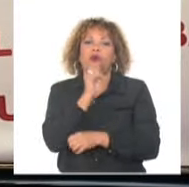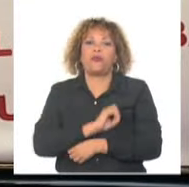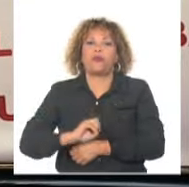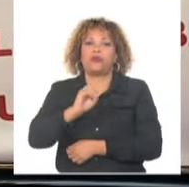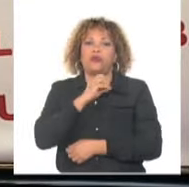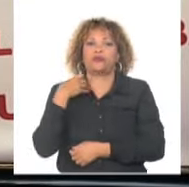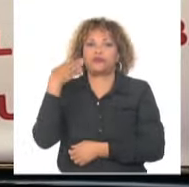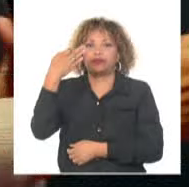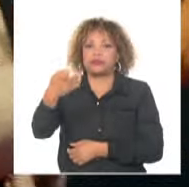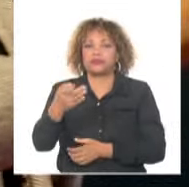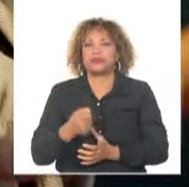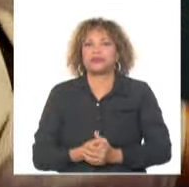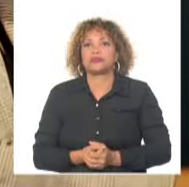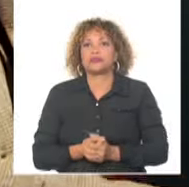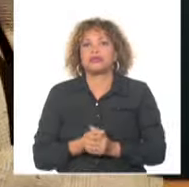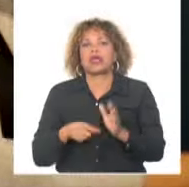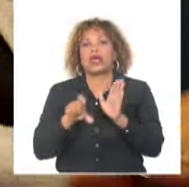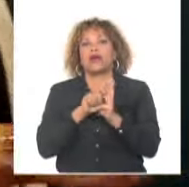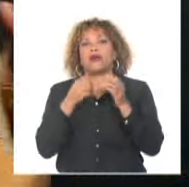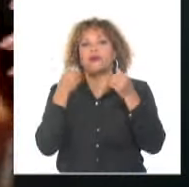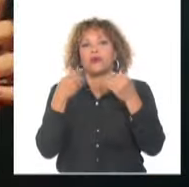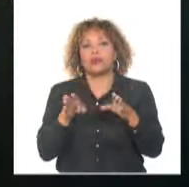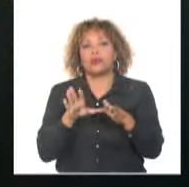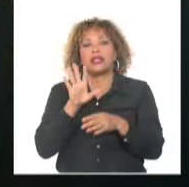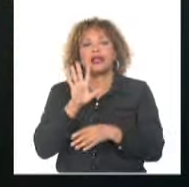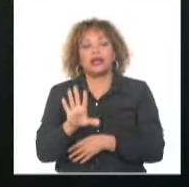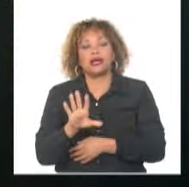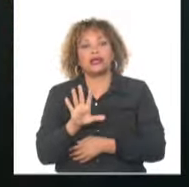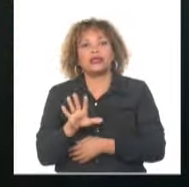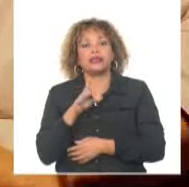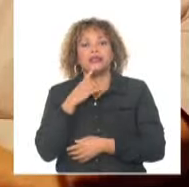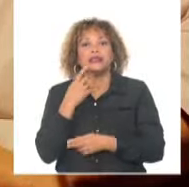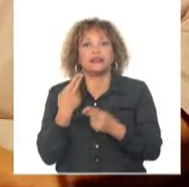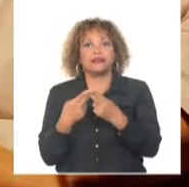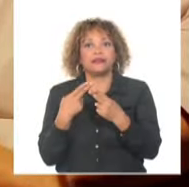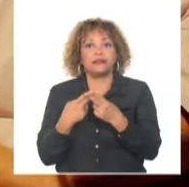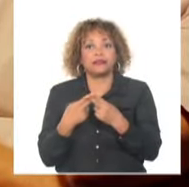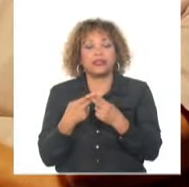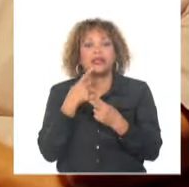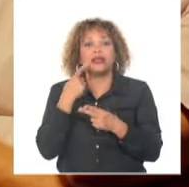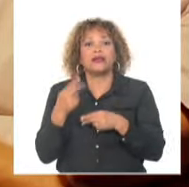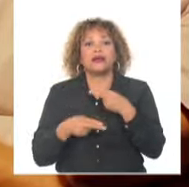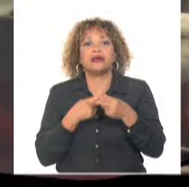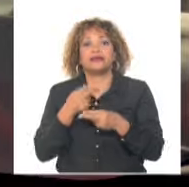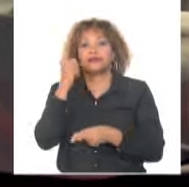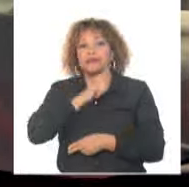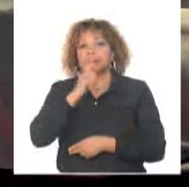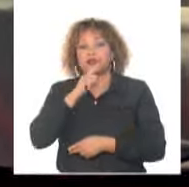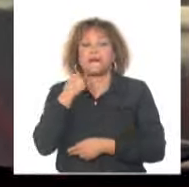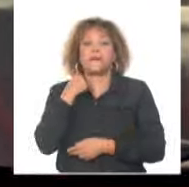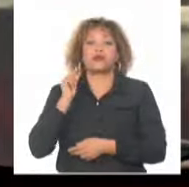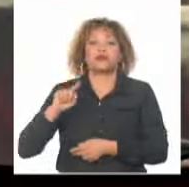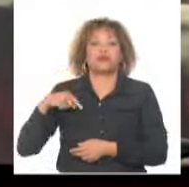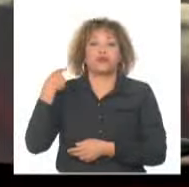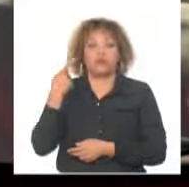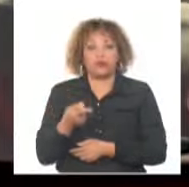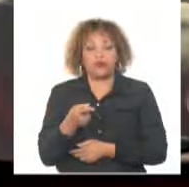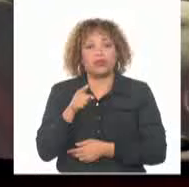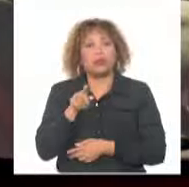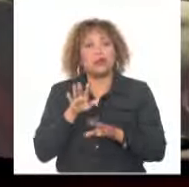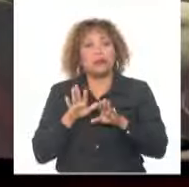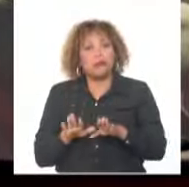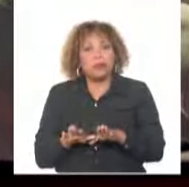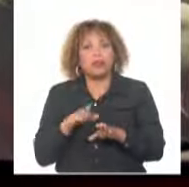fue lanzada la convocatoria a la quinta edición del evento Cuba Salud 2025, a celebrarse en abril del próximo año, y en el que se espera una